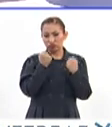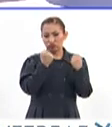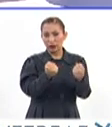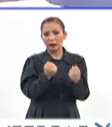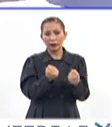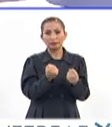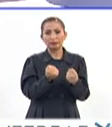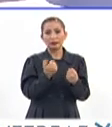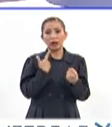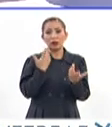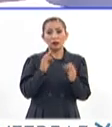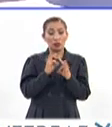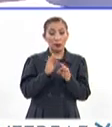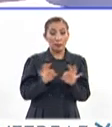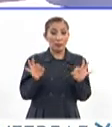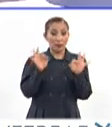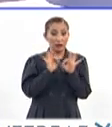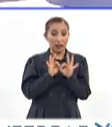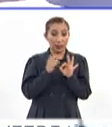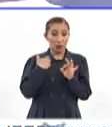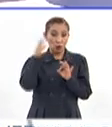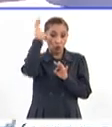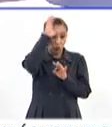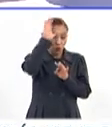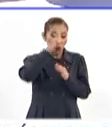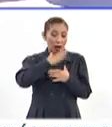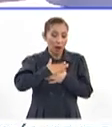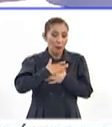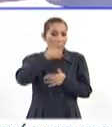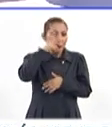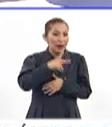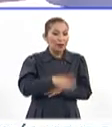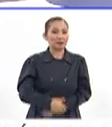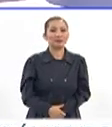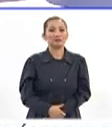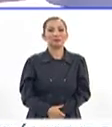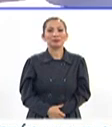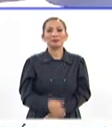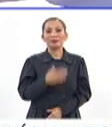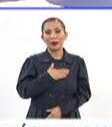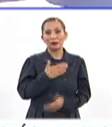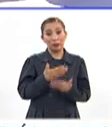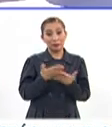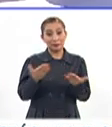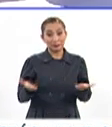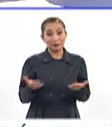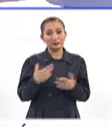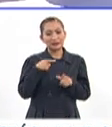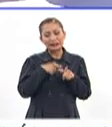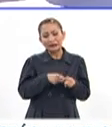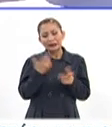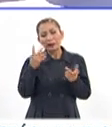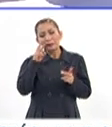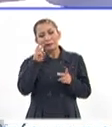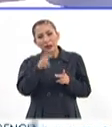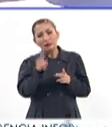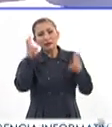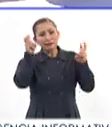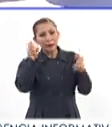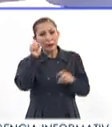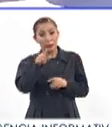gran medida y de forma muy importante nuestra cultura como mexicanos. Así que bueno, pues vamos a seguir tratando este